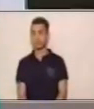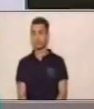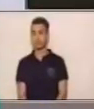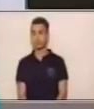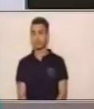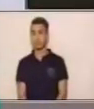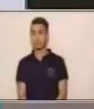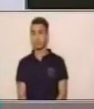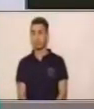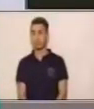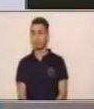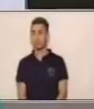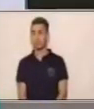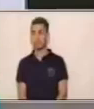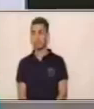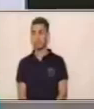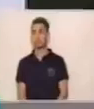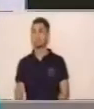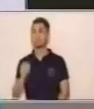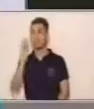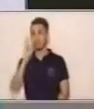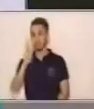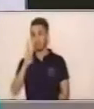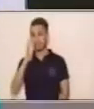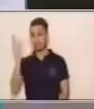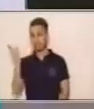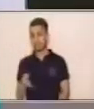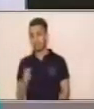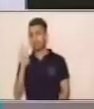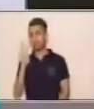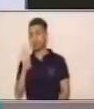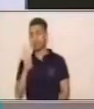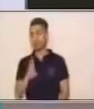¿Sí? Ayúdame. Ah, muy bien. Sería